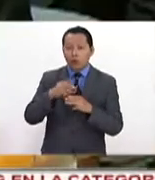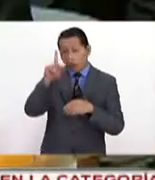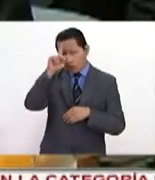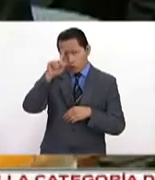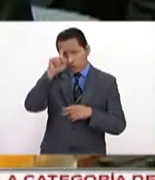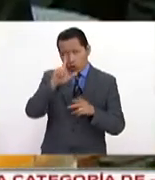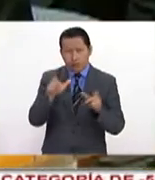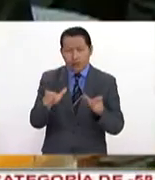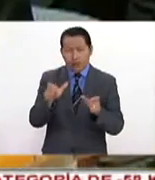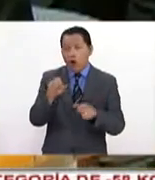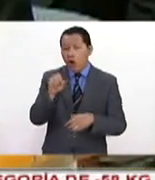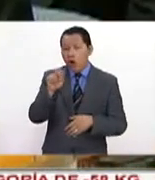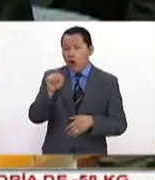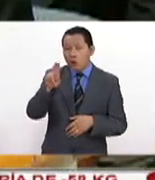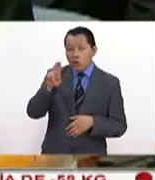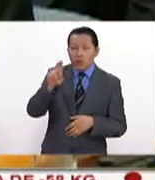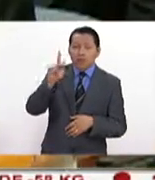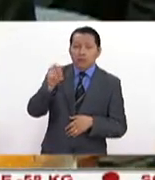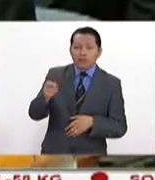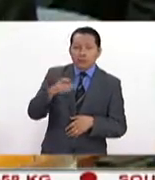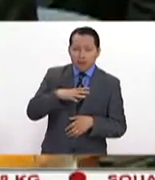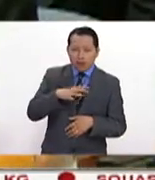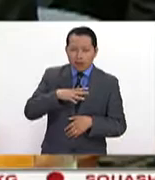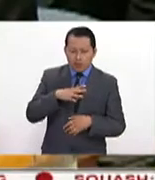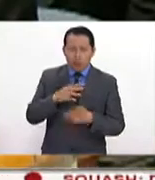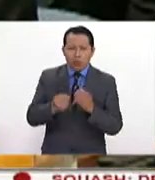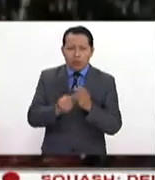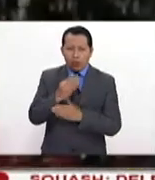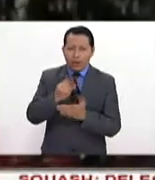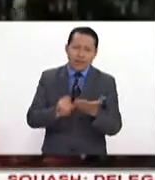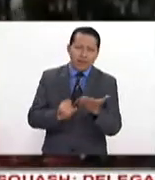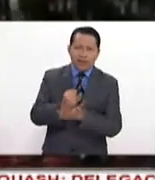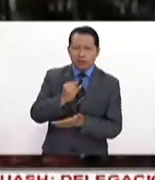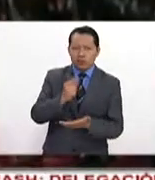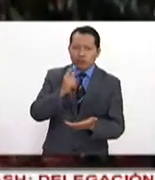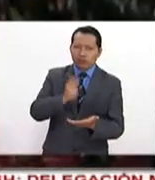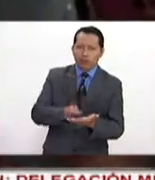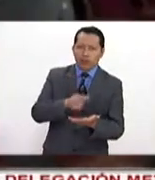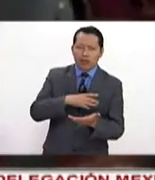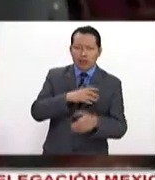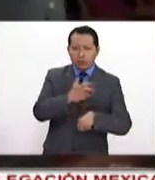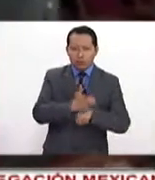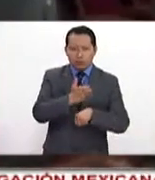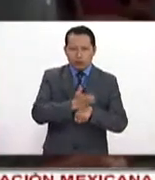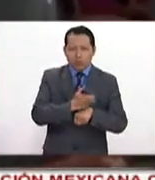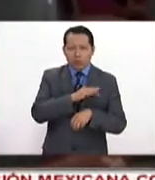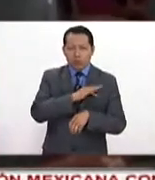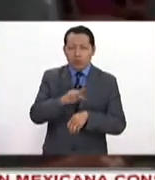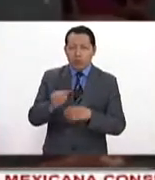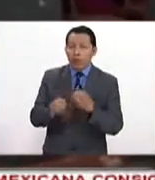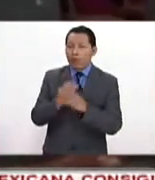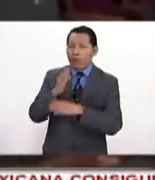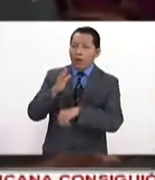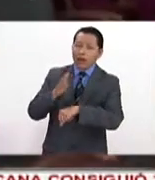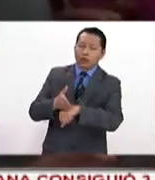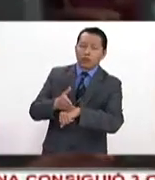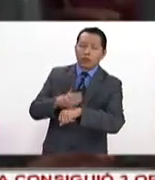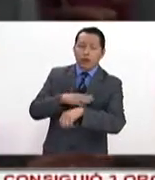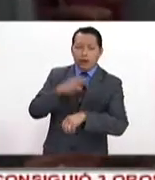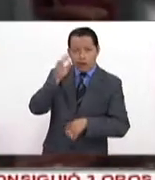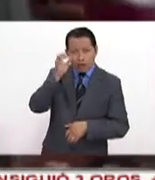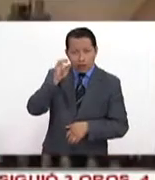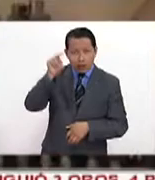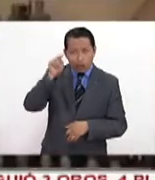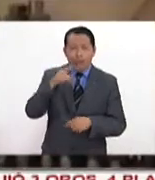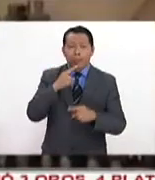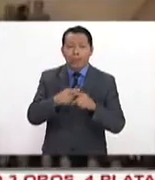de Seguridad de las Naciones Unidas adoptó una resolución elaborada por los Estados Unidos para imponer nuevas sanciones a Corea del Norte